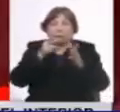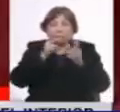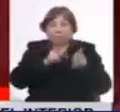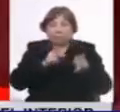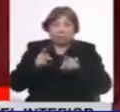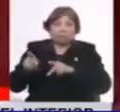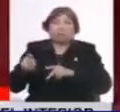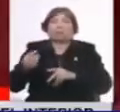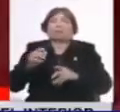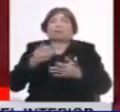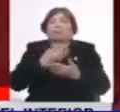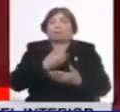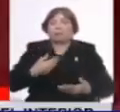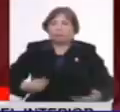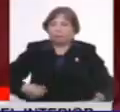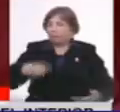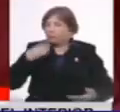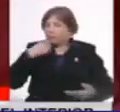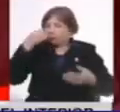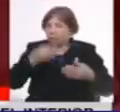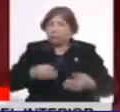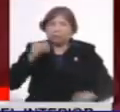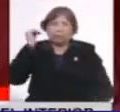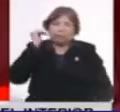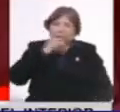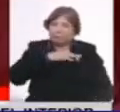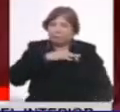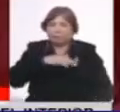gobierno. Eso es absolutamente falso.